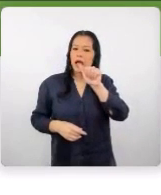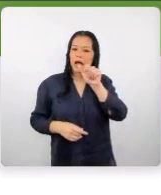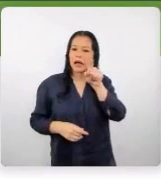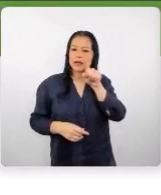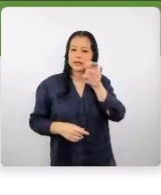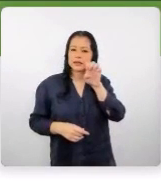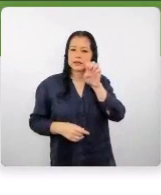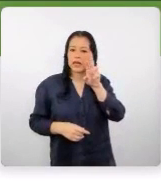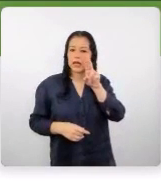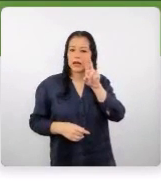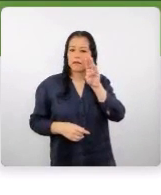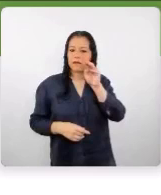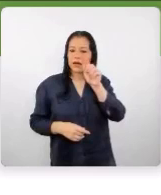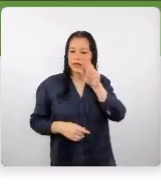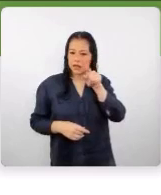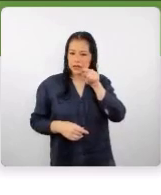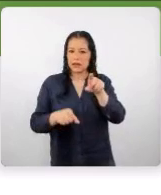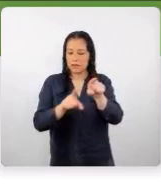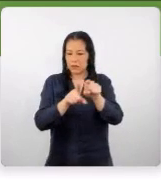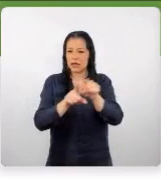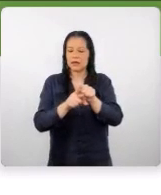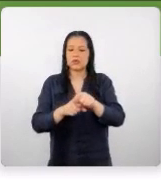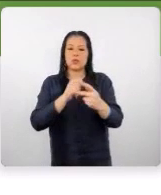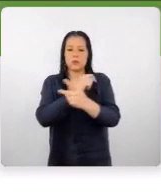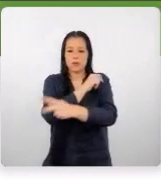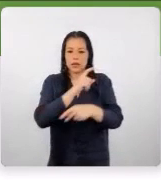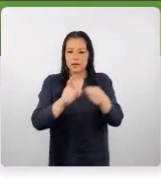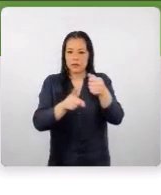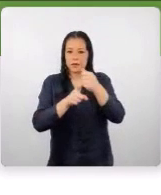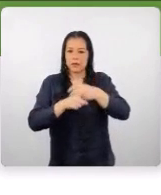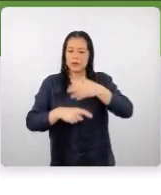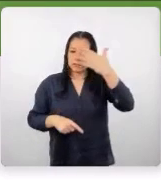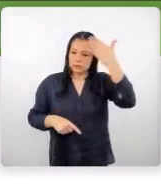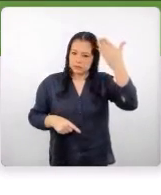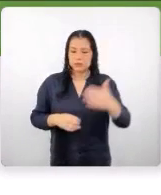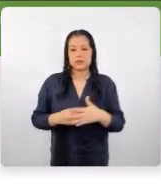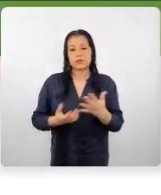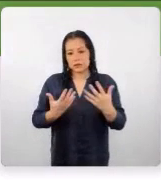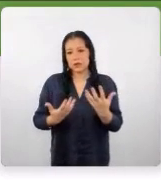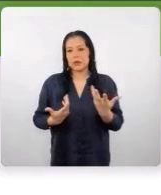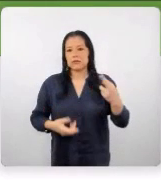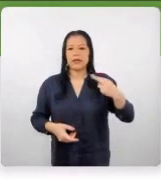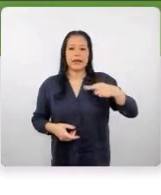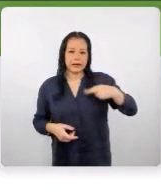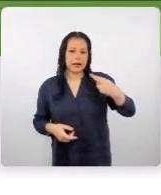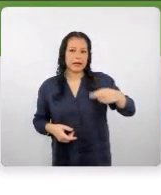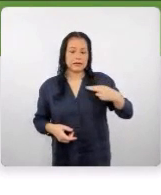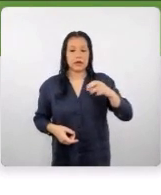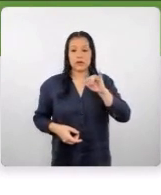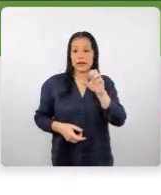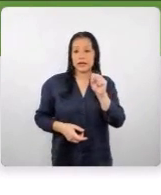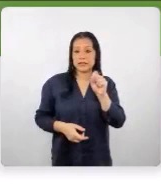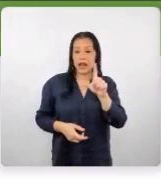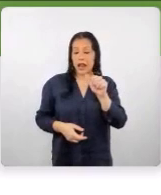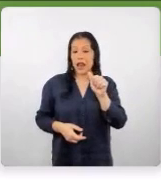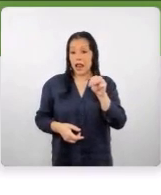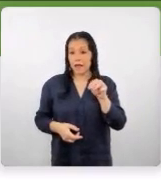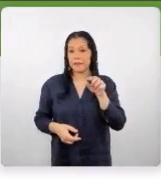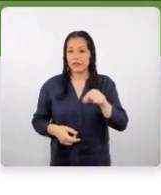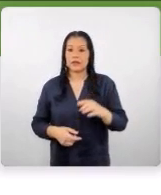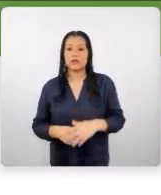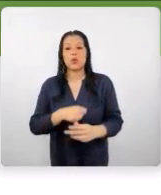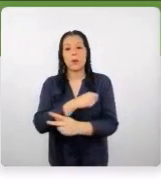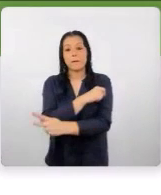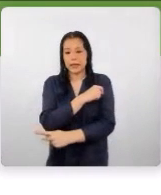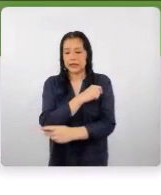país musulmán, o en todo caso de religión islámica, y es un país que está muy